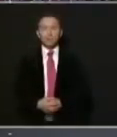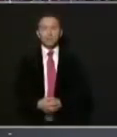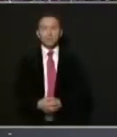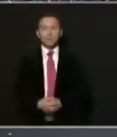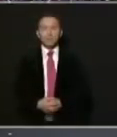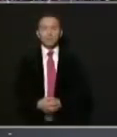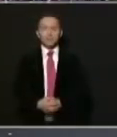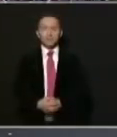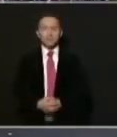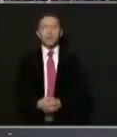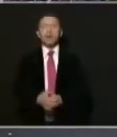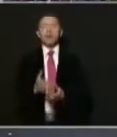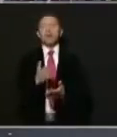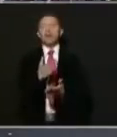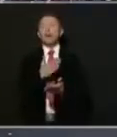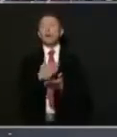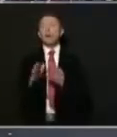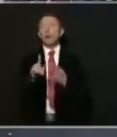Además, duran